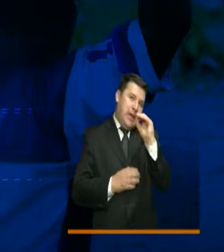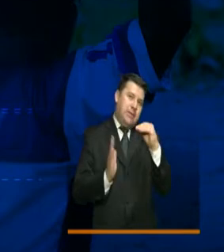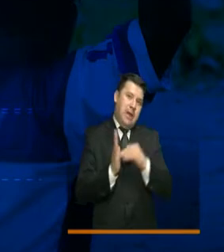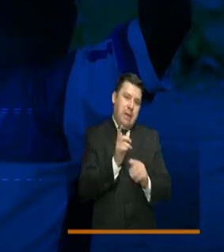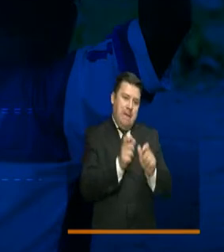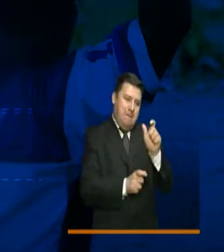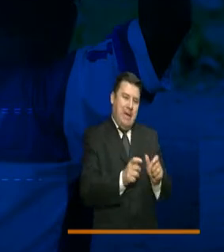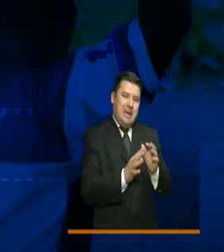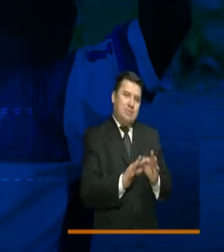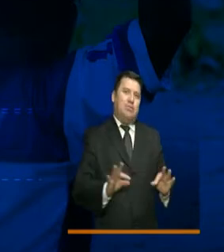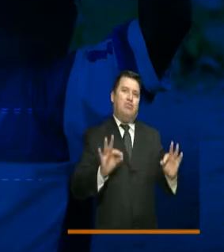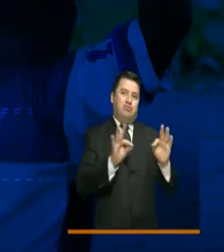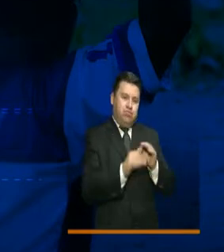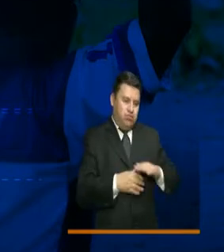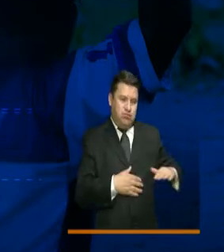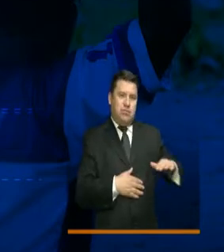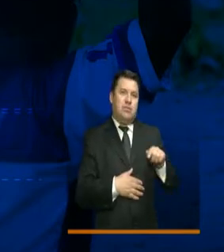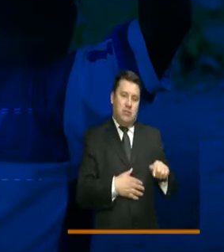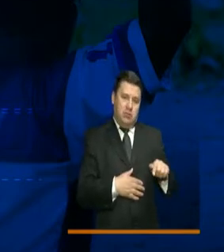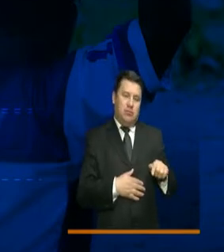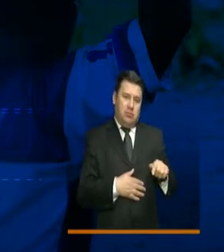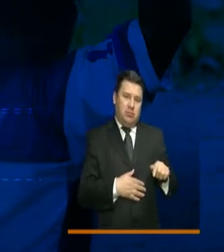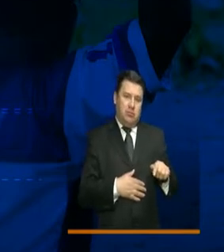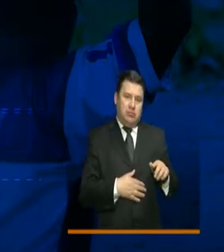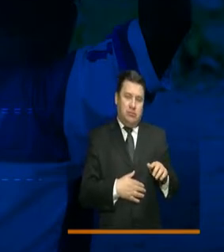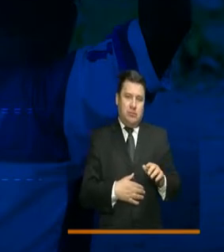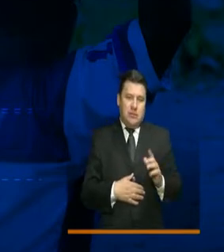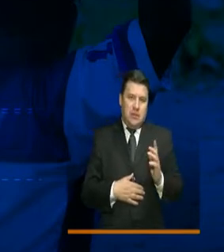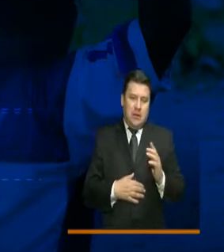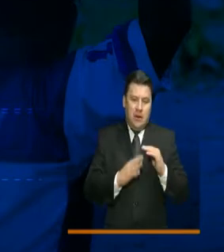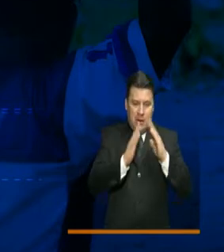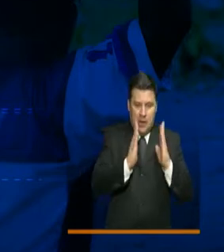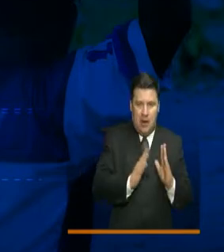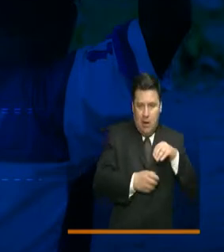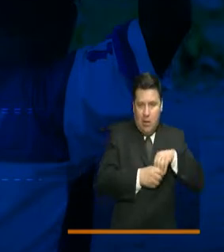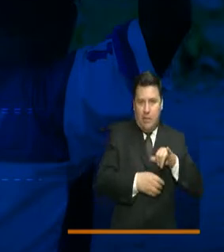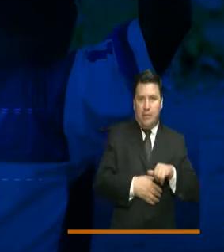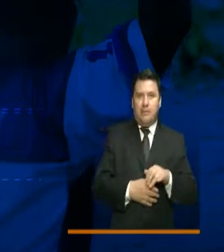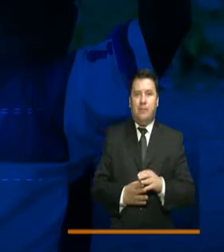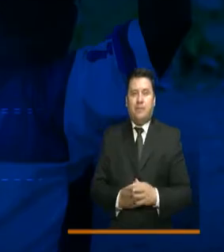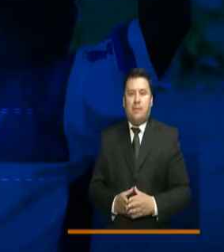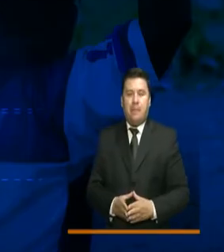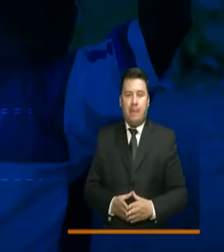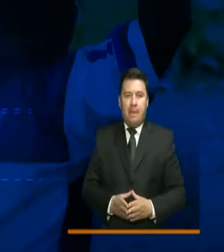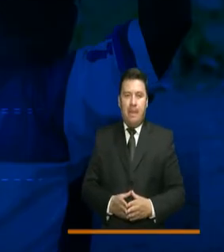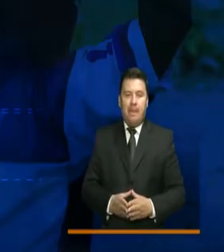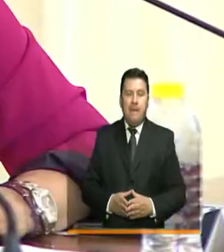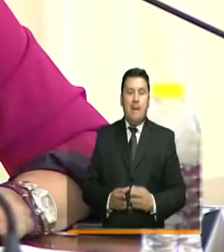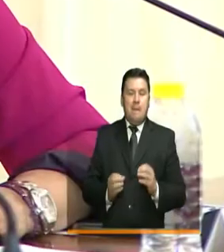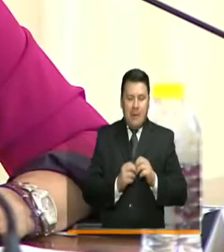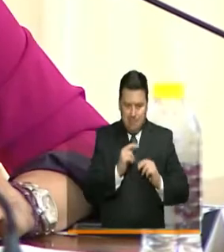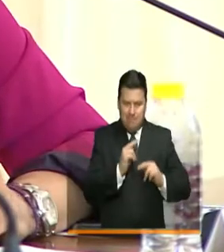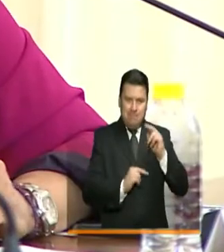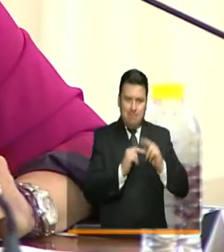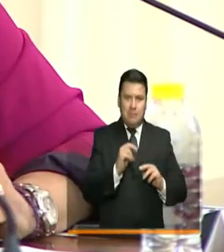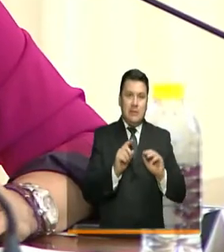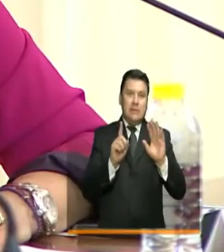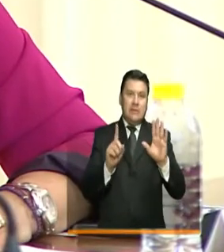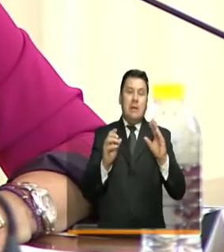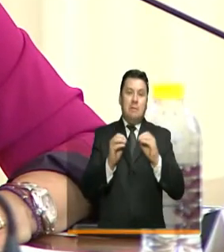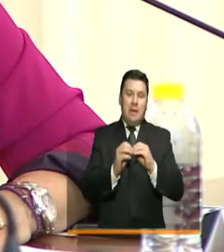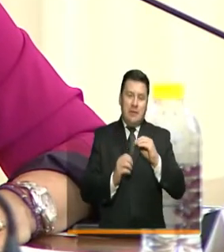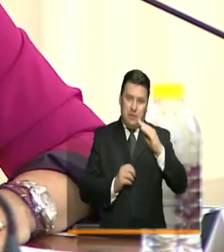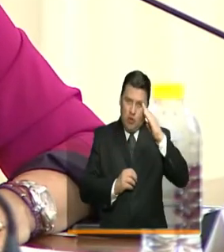sitio importante para que estuviera también un albergue. Vamos a construir, presidente, 6